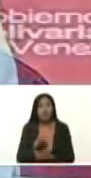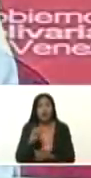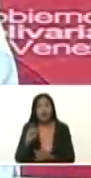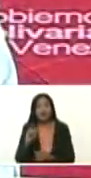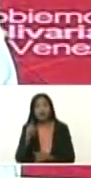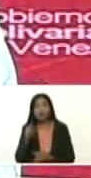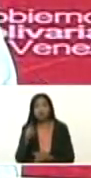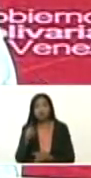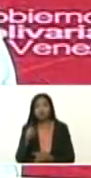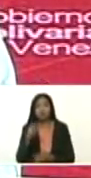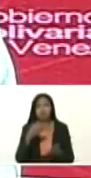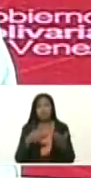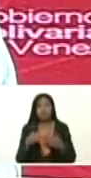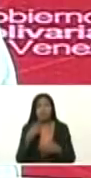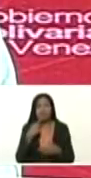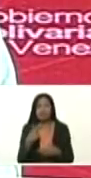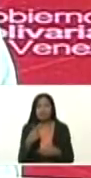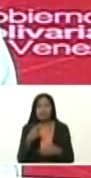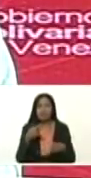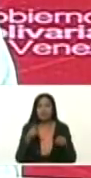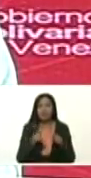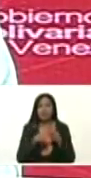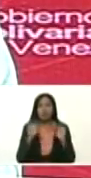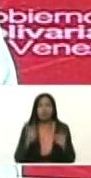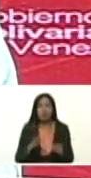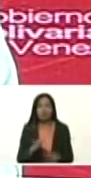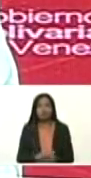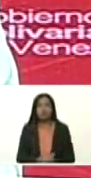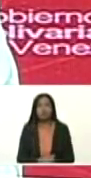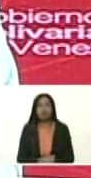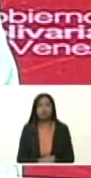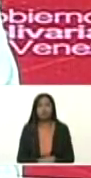Ahí sirve el dicho famoso de